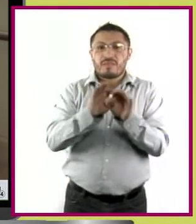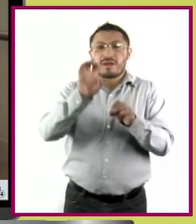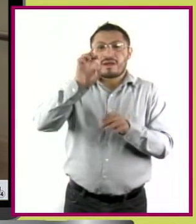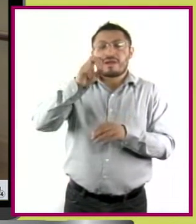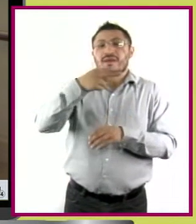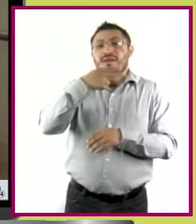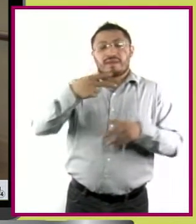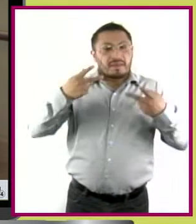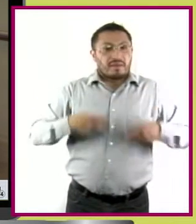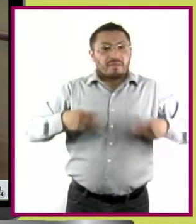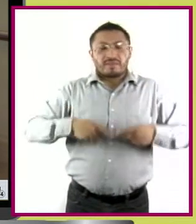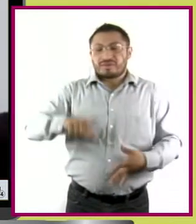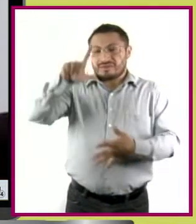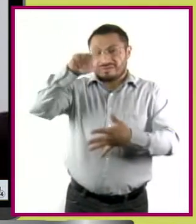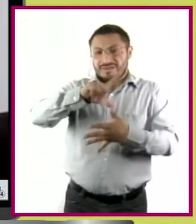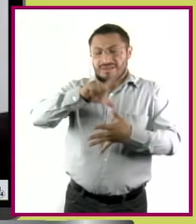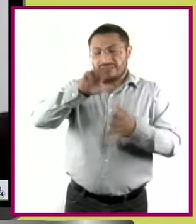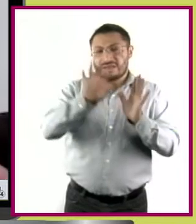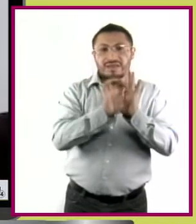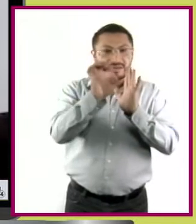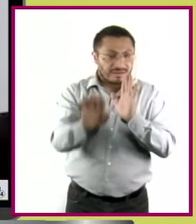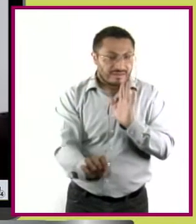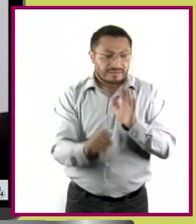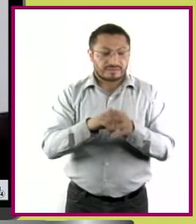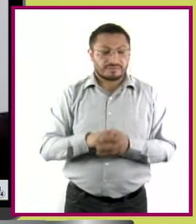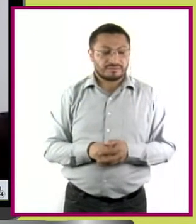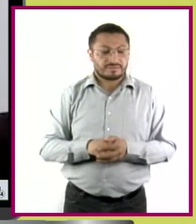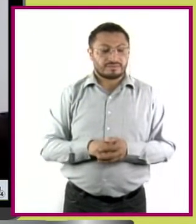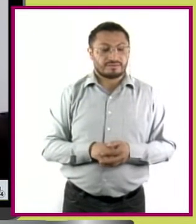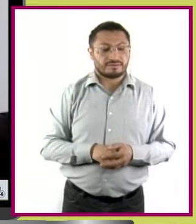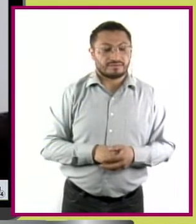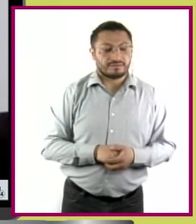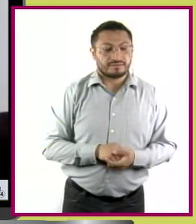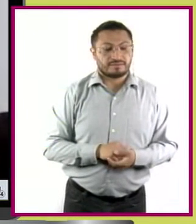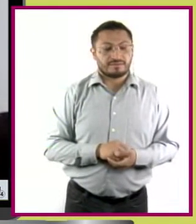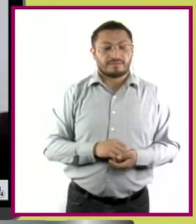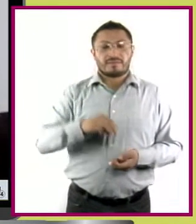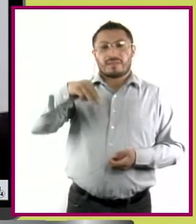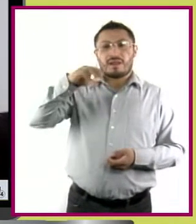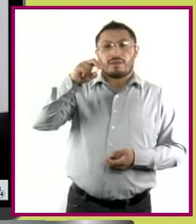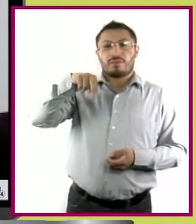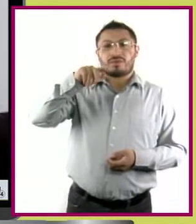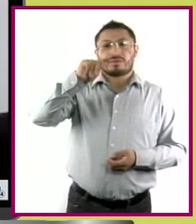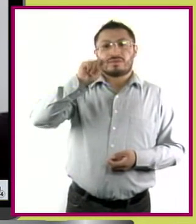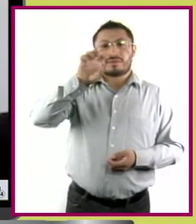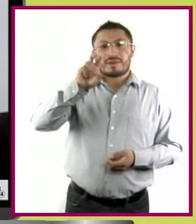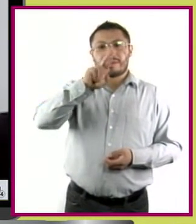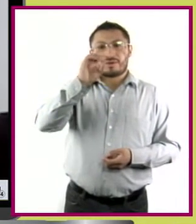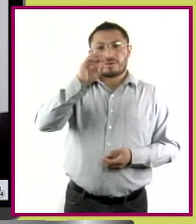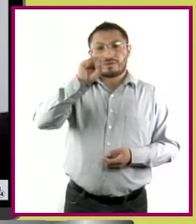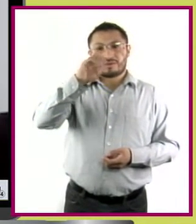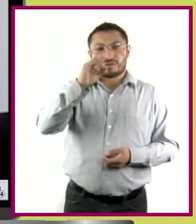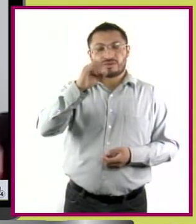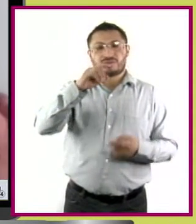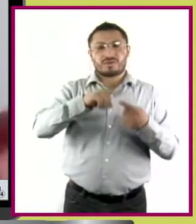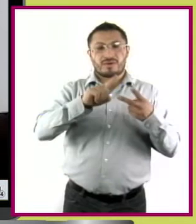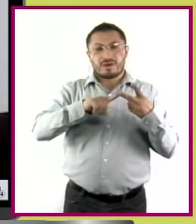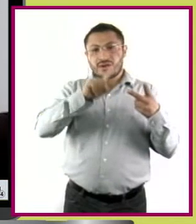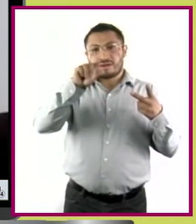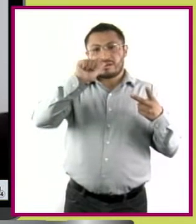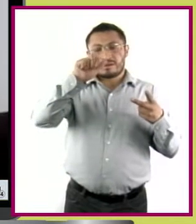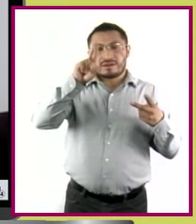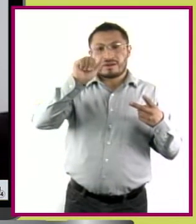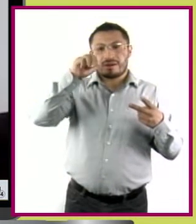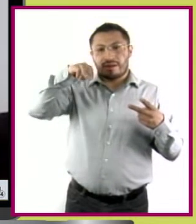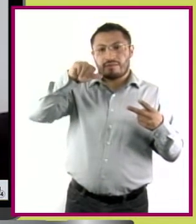latinoamericanos. Una muestra puede ser Paz, Monterroso, Saramago o hasta